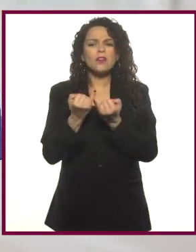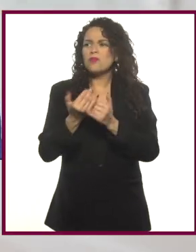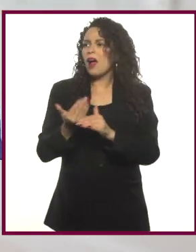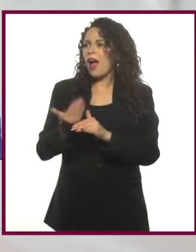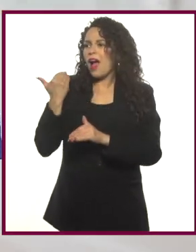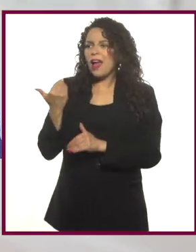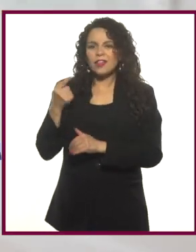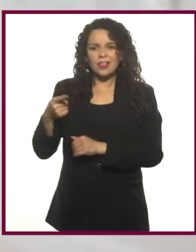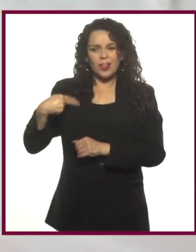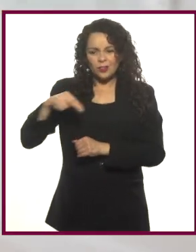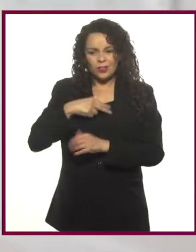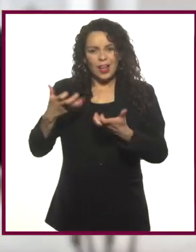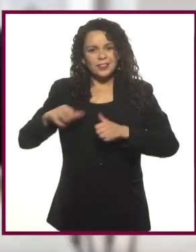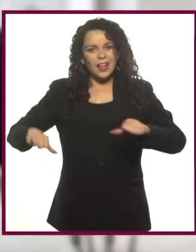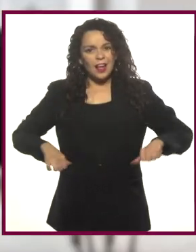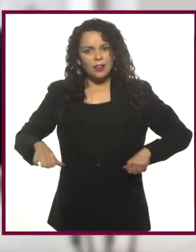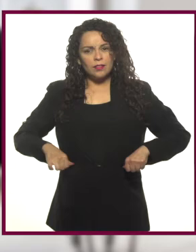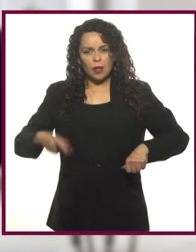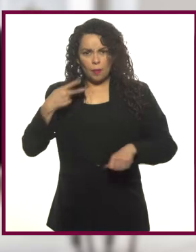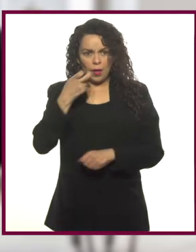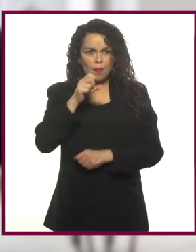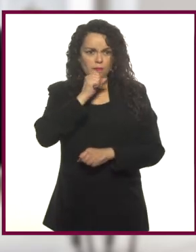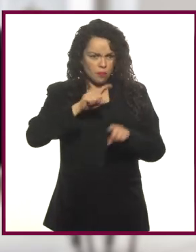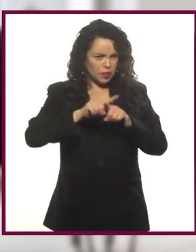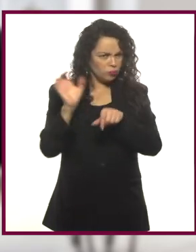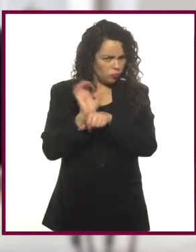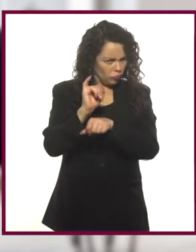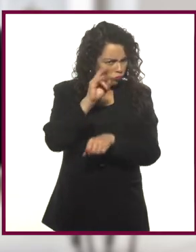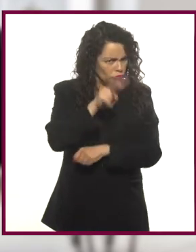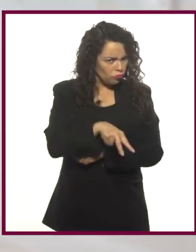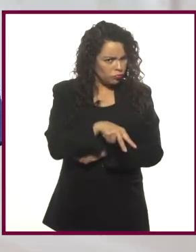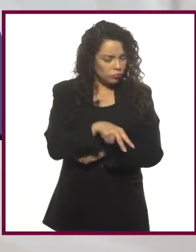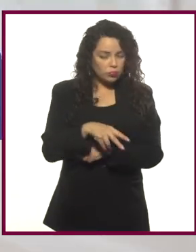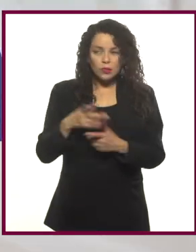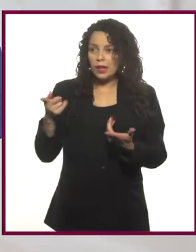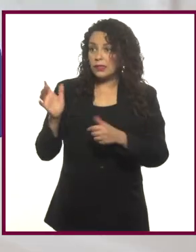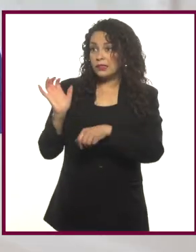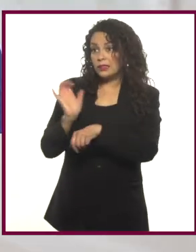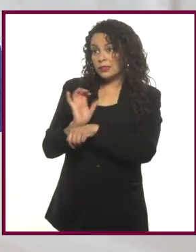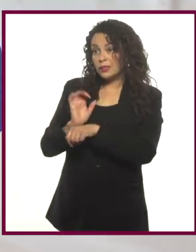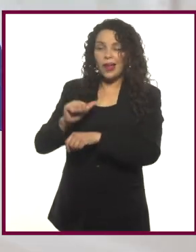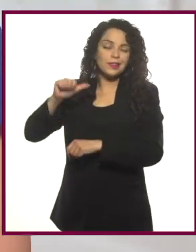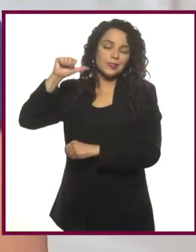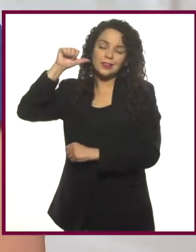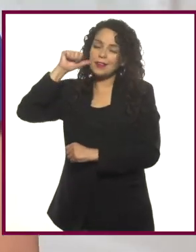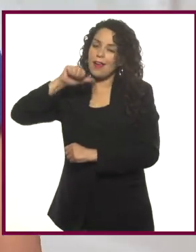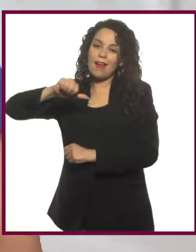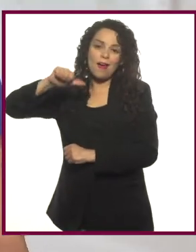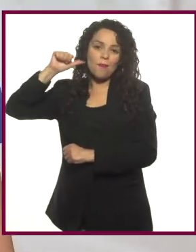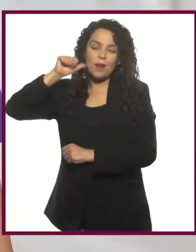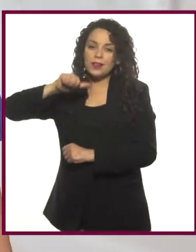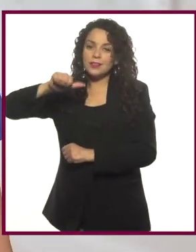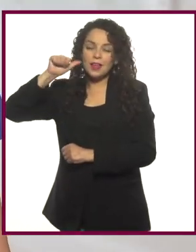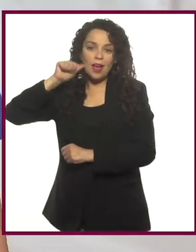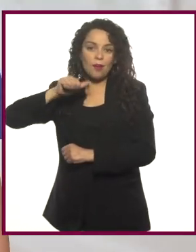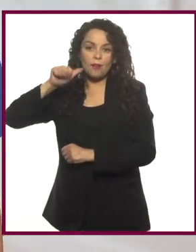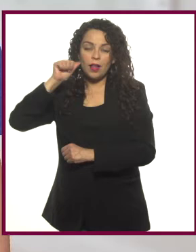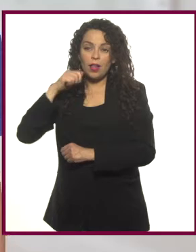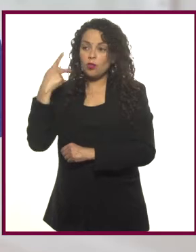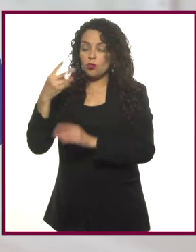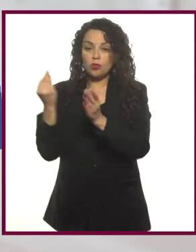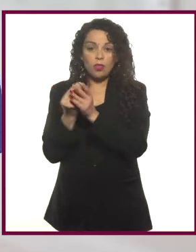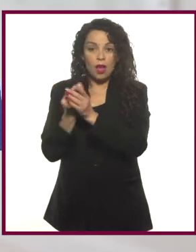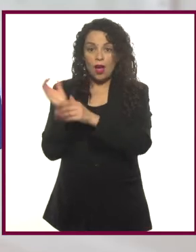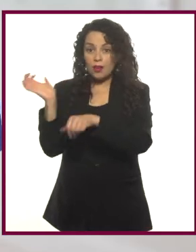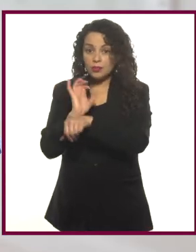hicimos con el ejercicio pasado. Pero eso pasa también en el cine, ¿cierto? Bueno, en el cine sucede todo el tiempo. El